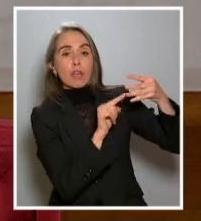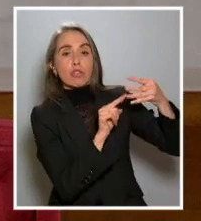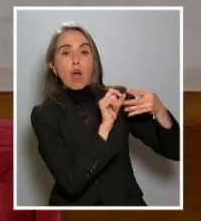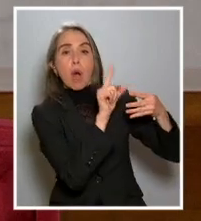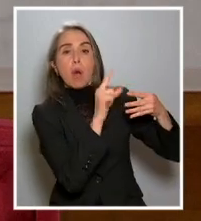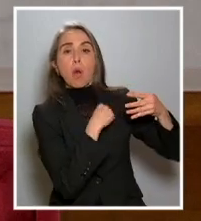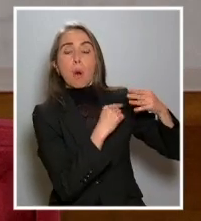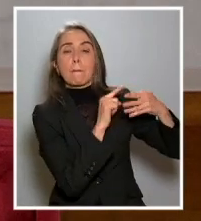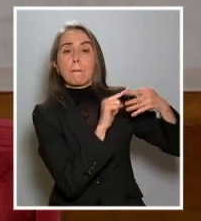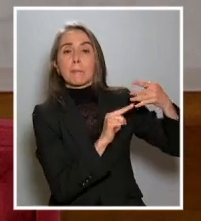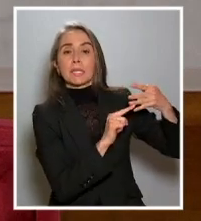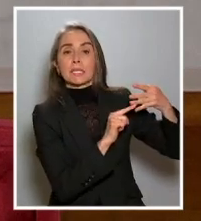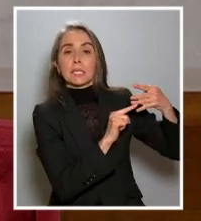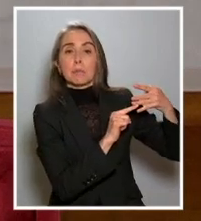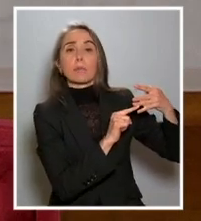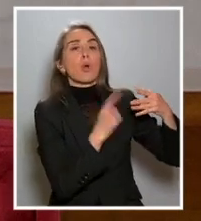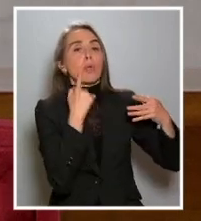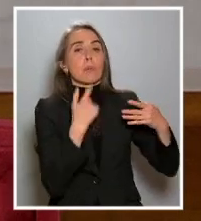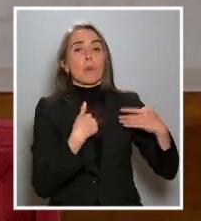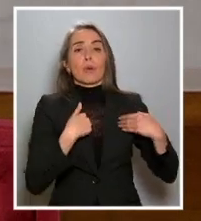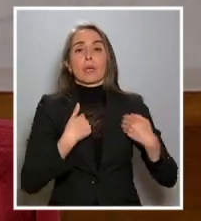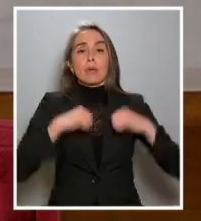principios que nos trajeron hasta aquí.